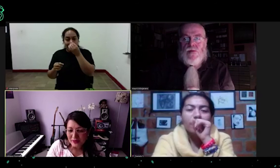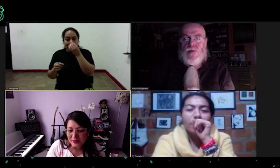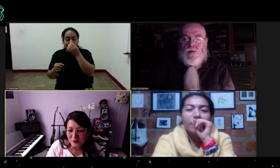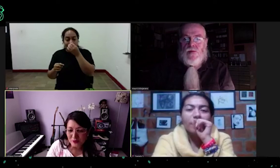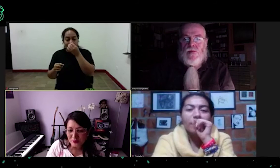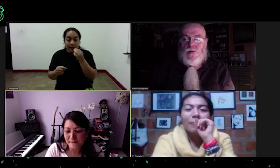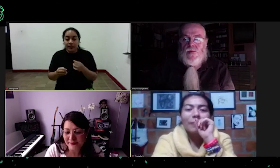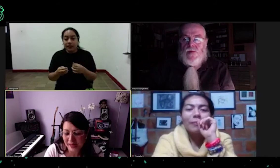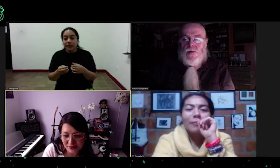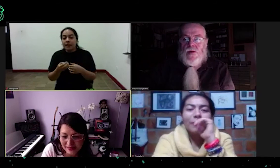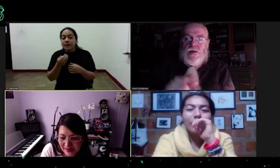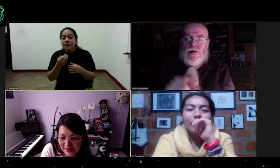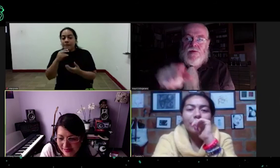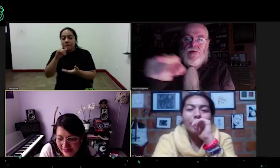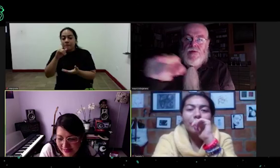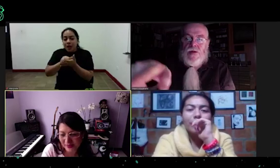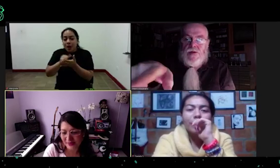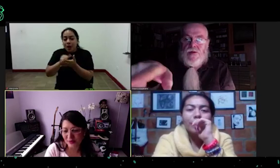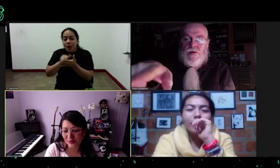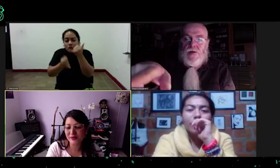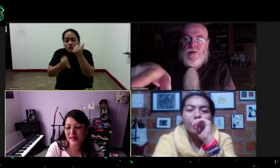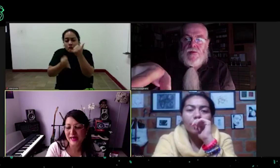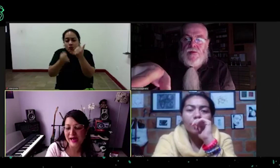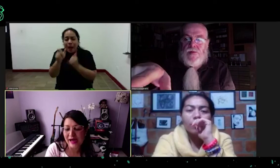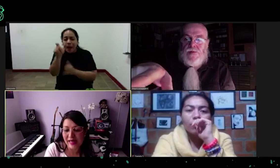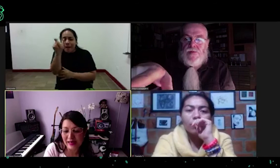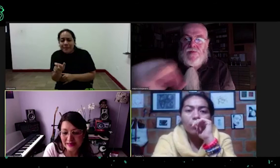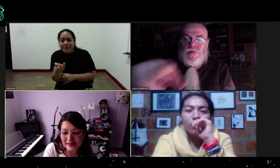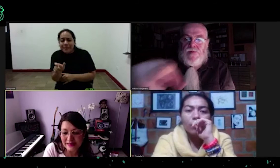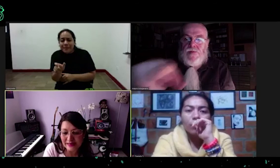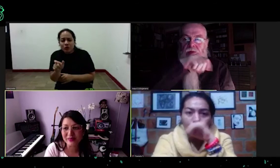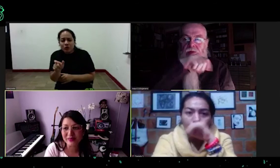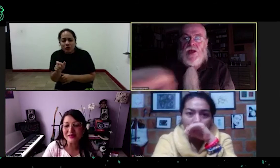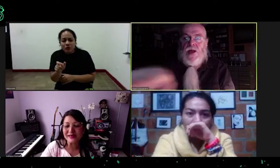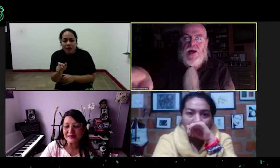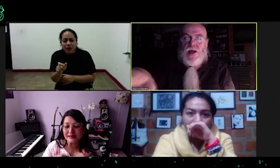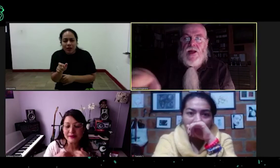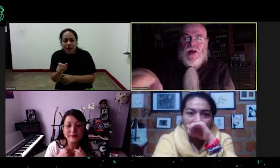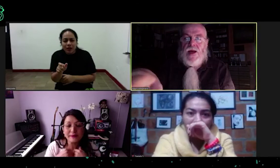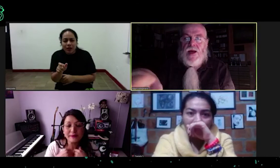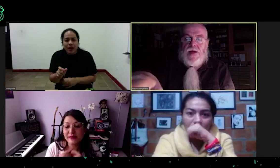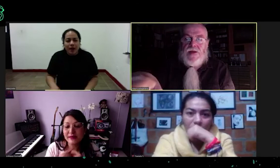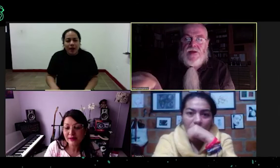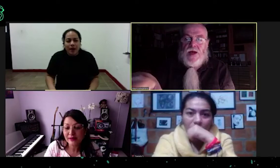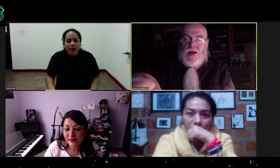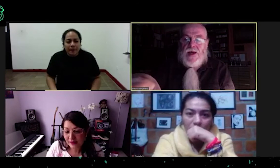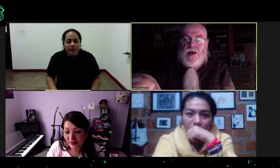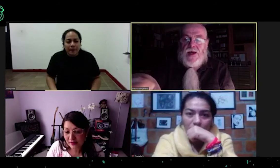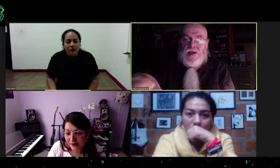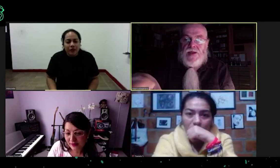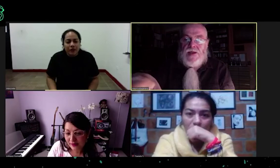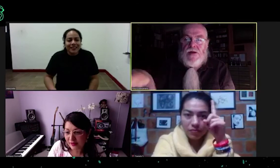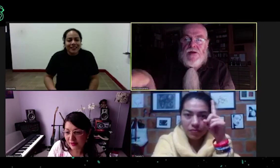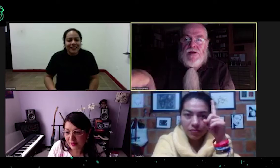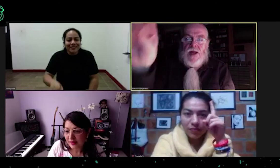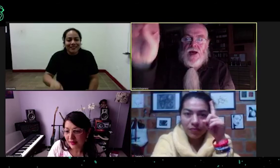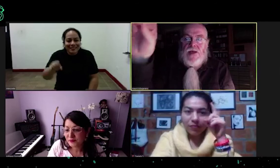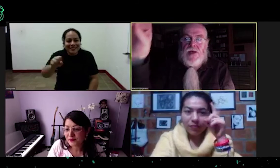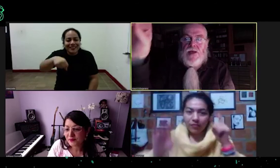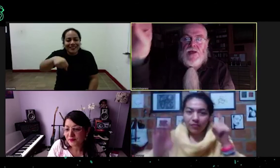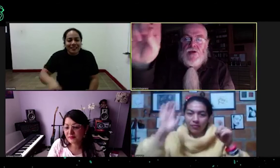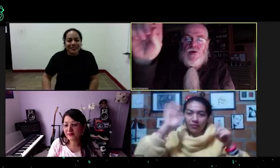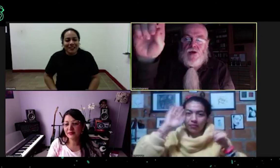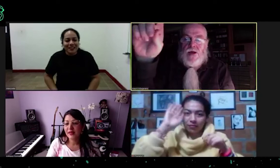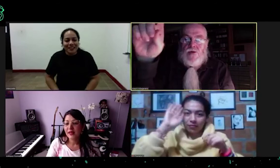pregunta, ya para cerrar, de Germán Antonio Tejada, y él te pero pregunta... Daniela S hizo